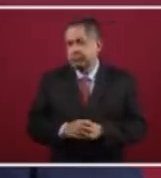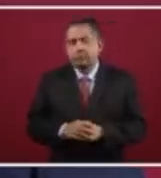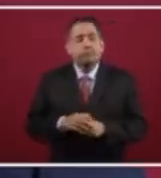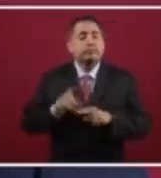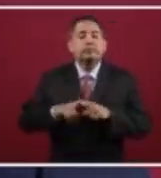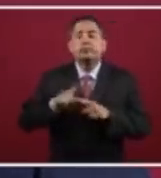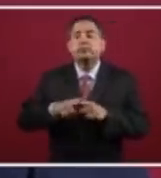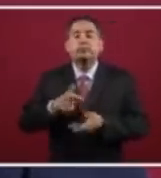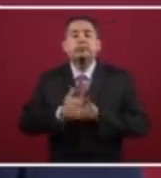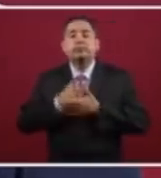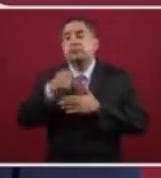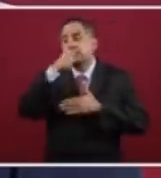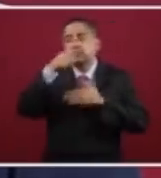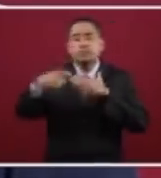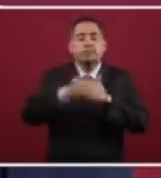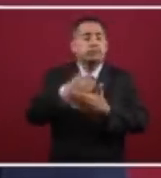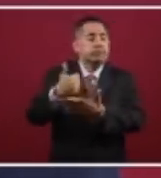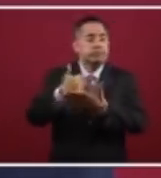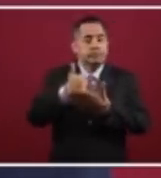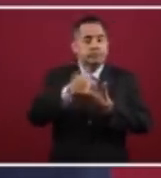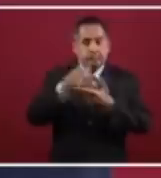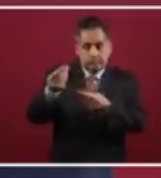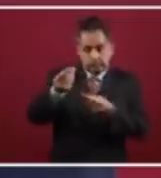ayude informando